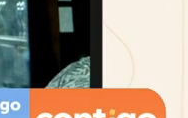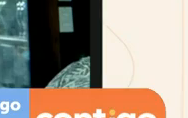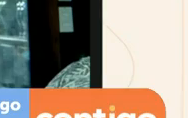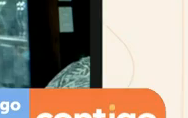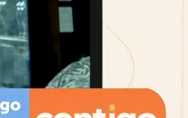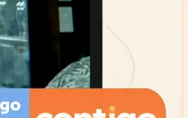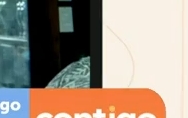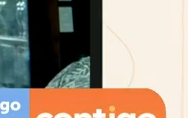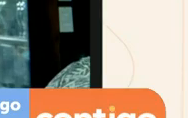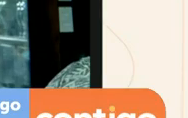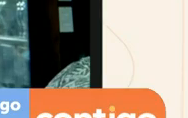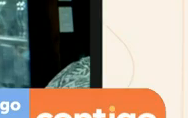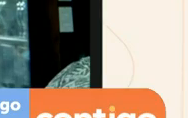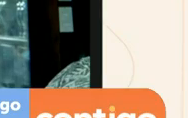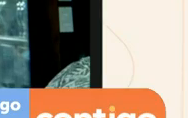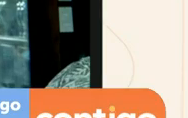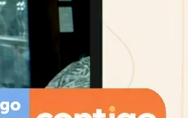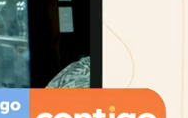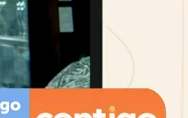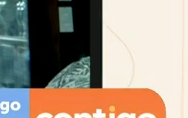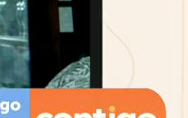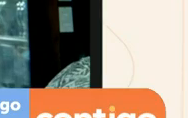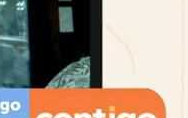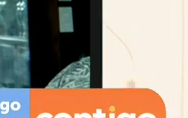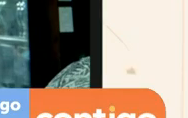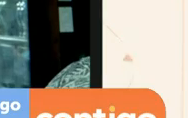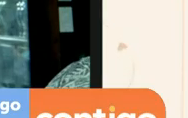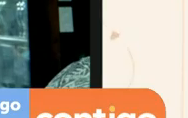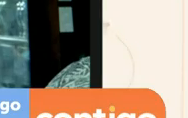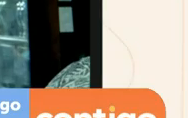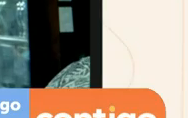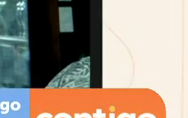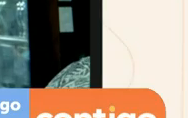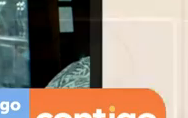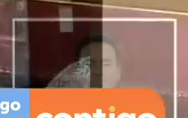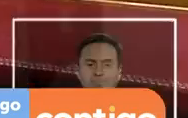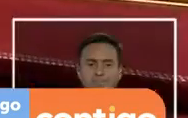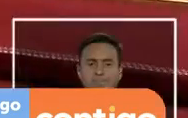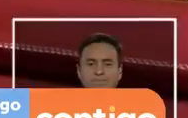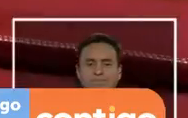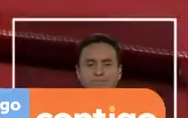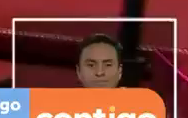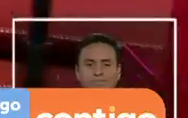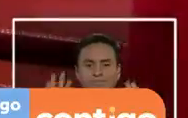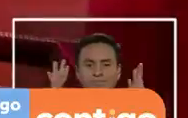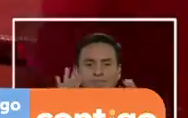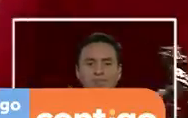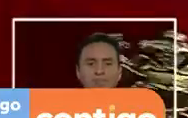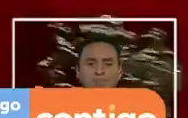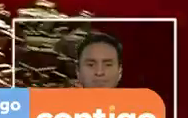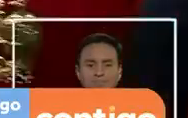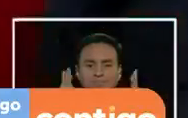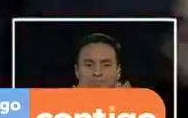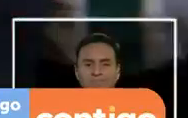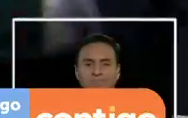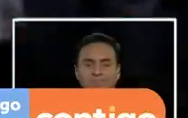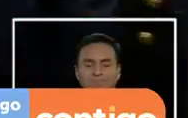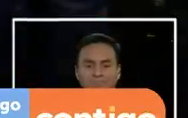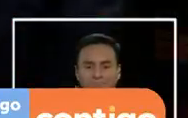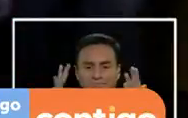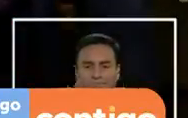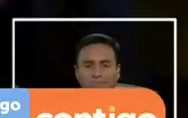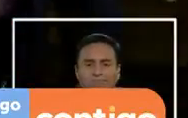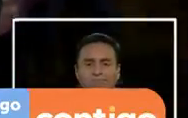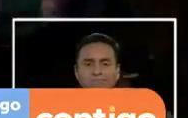ayer? Ese es un tema. ¿Cuántos primeros planos hubo ayer? ¿Cuántas personas, cuando había un tema, fueron enfocadas? Yo creo que eso ahí se va a conocer un